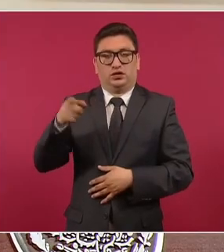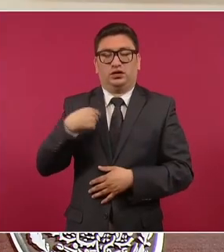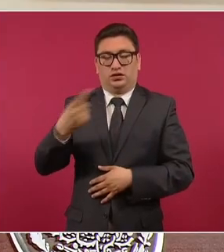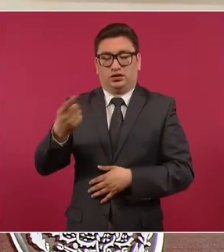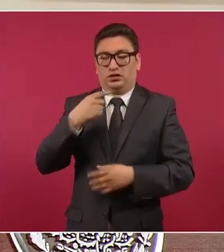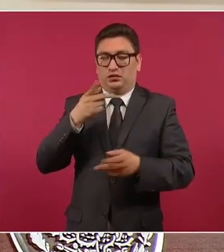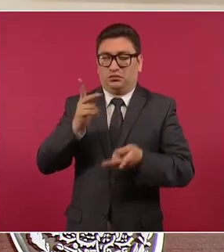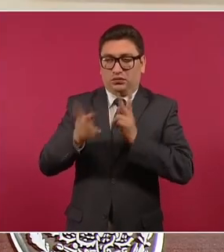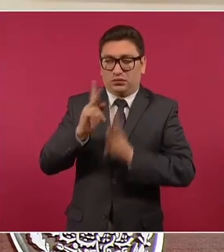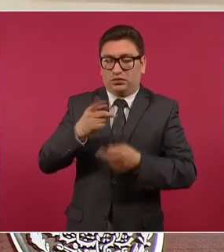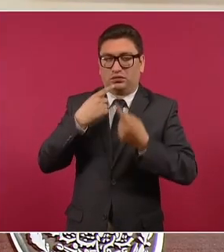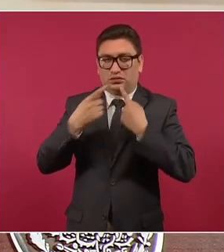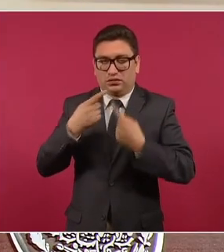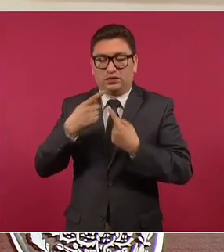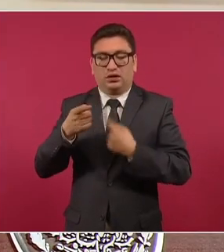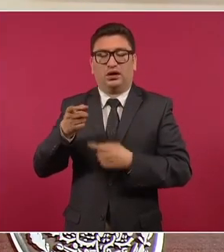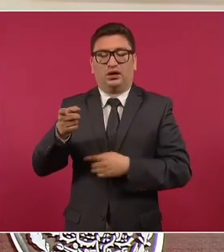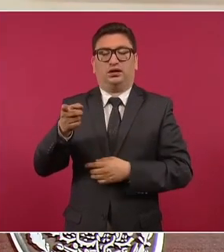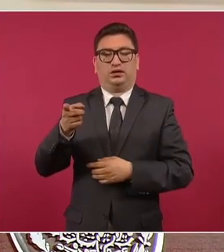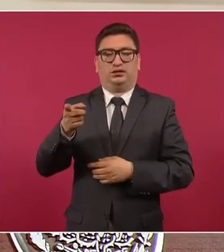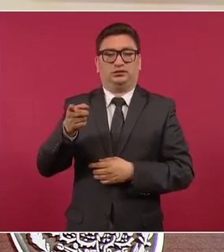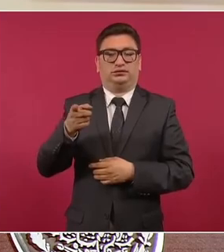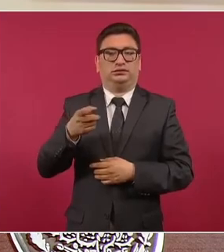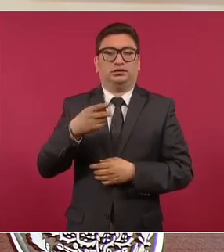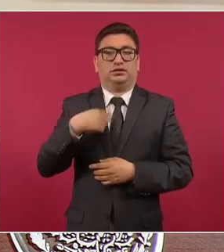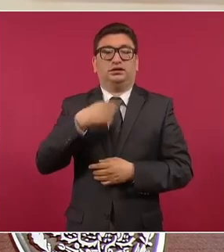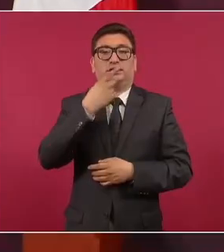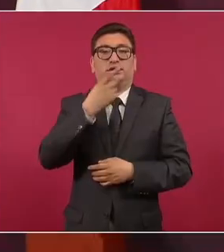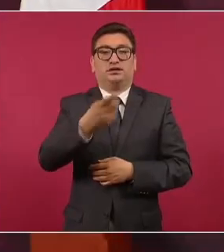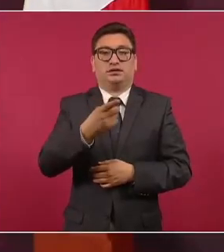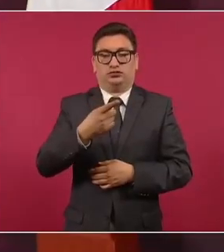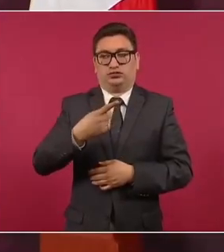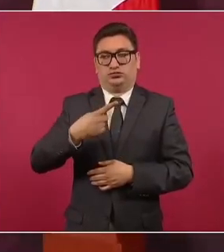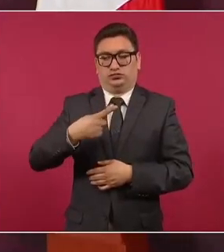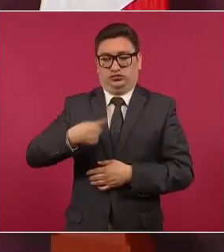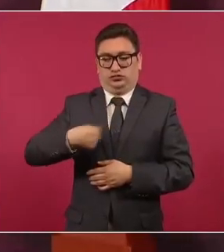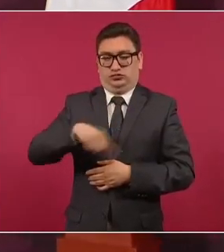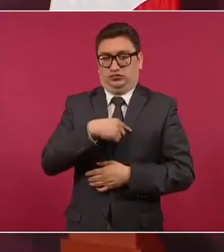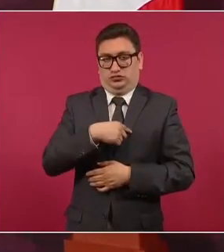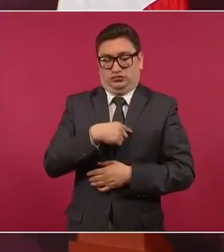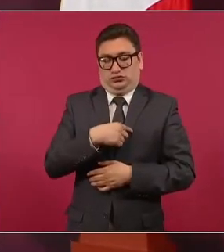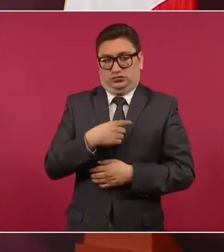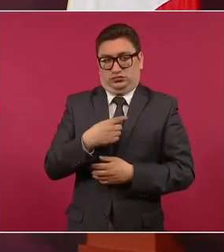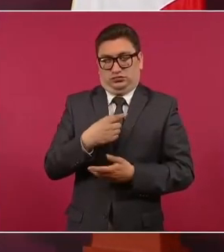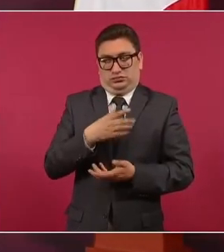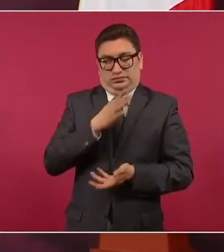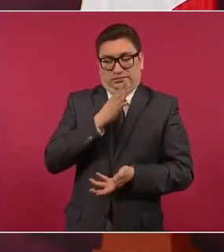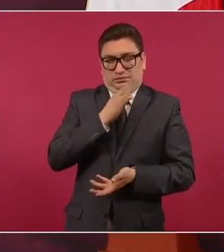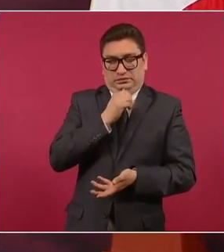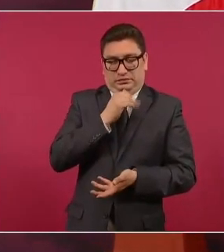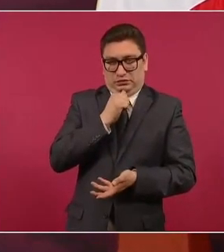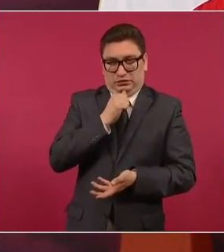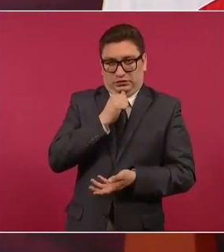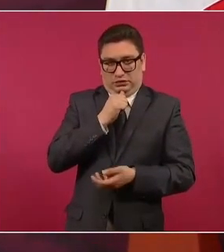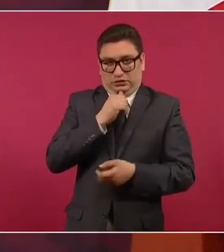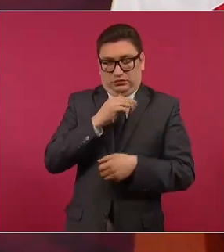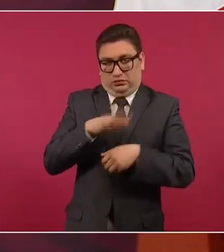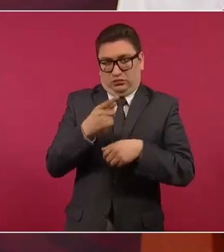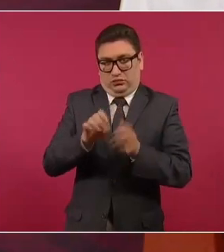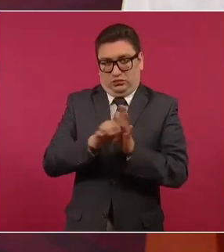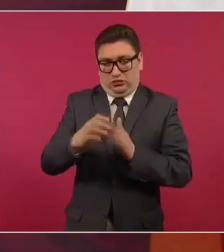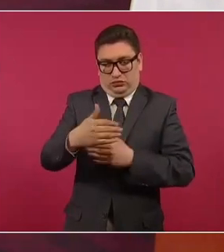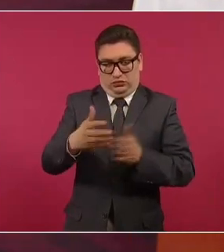Hablamos de que no podíamos nosotros, en el caso de